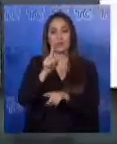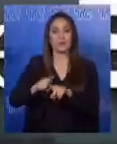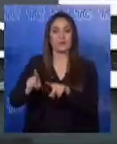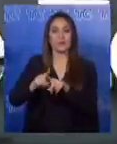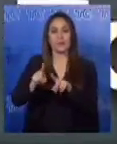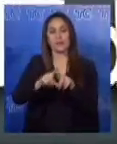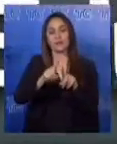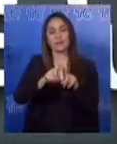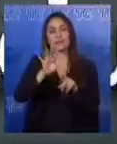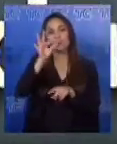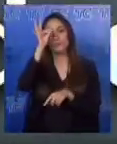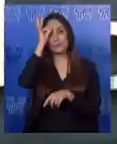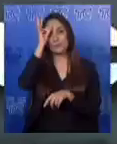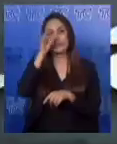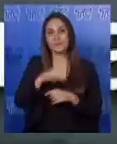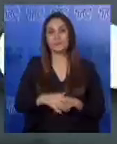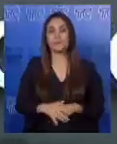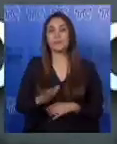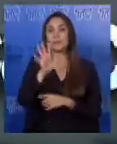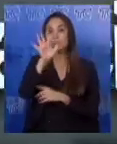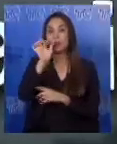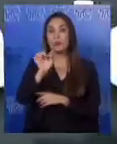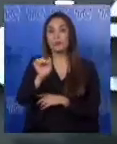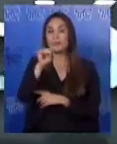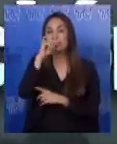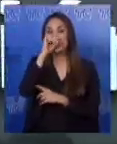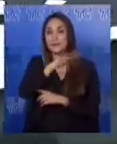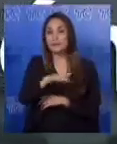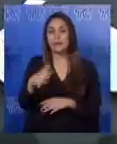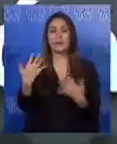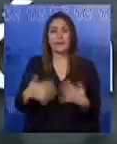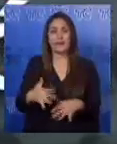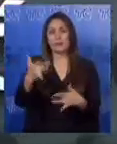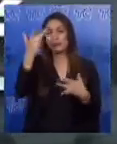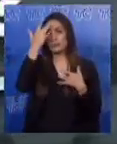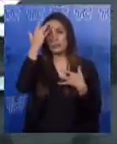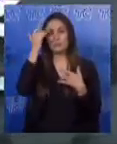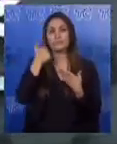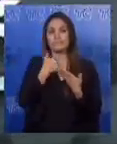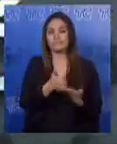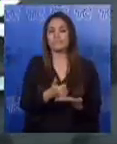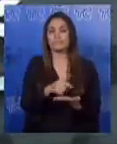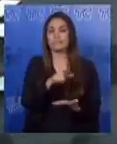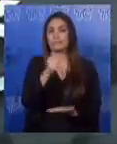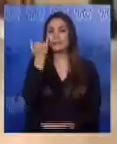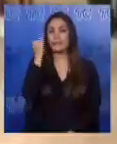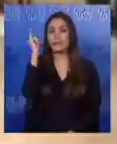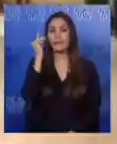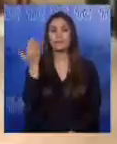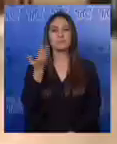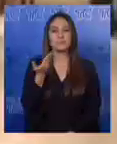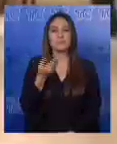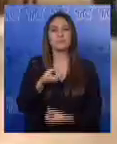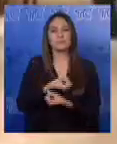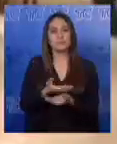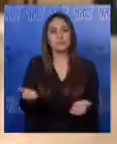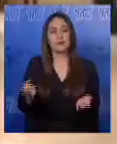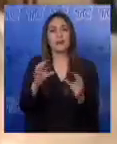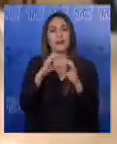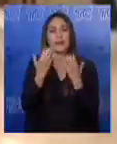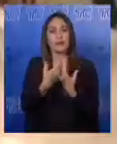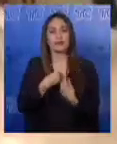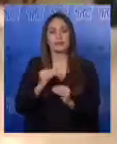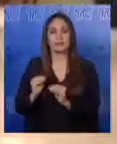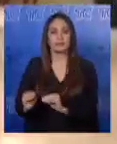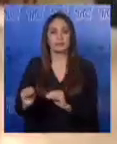salud a nivel nacional cerca de 5,000 niños con enfermedades graves se van a beneficiar de esta iniciativa que consiste en brindarles clases